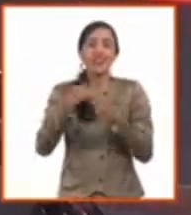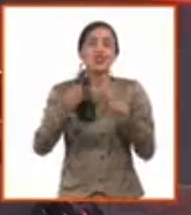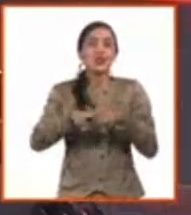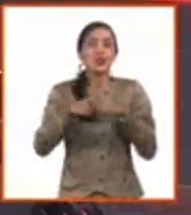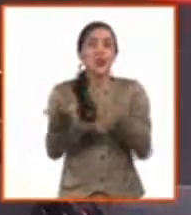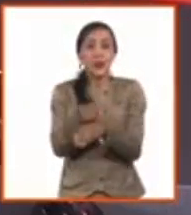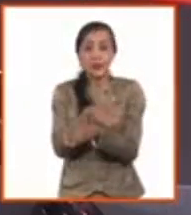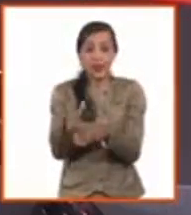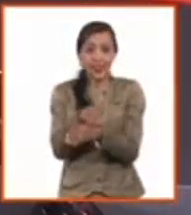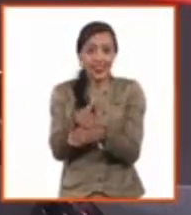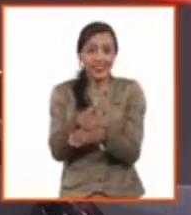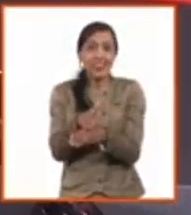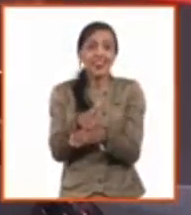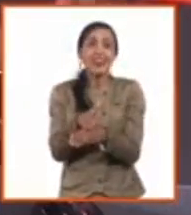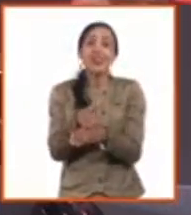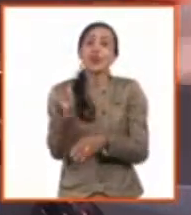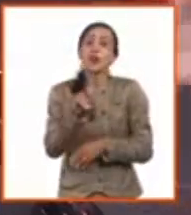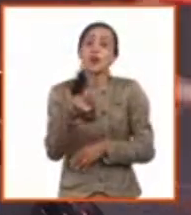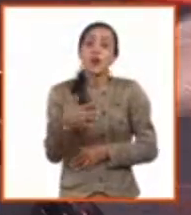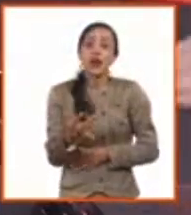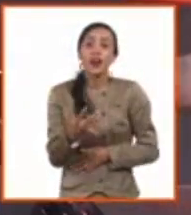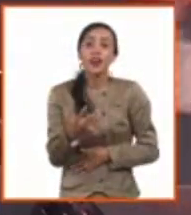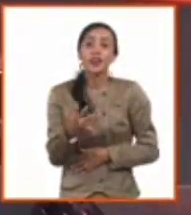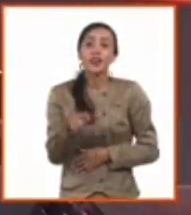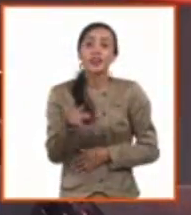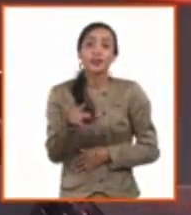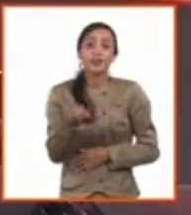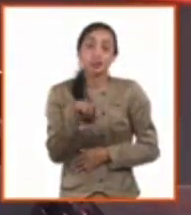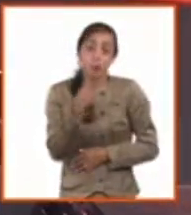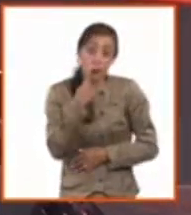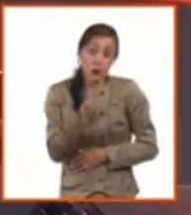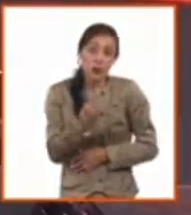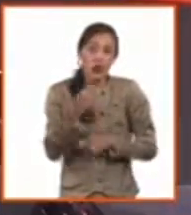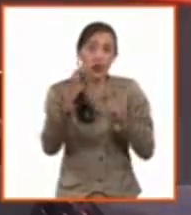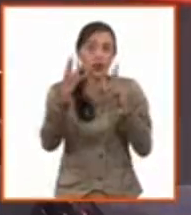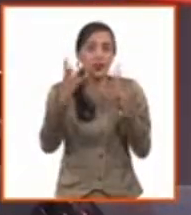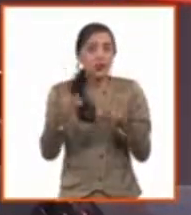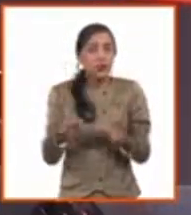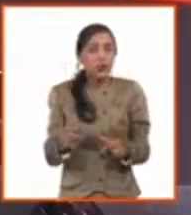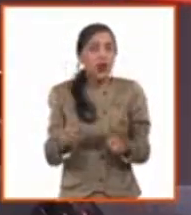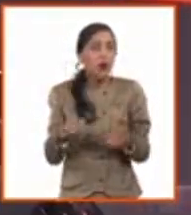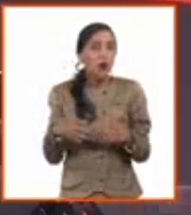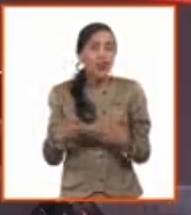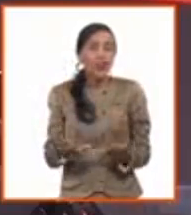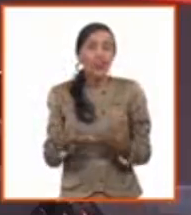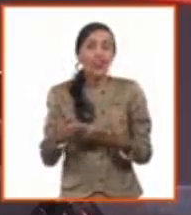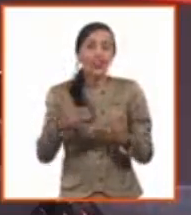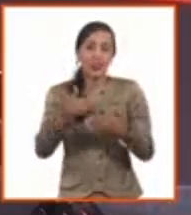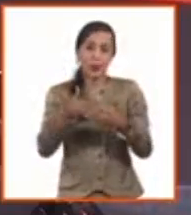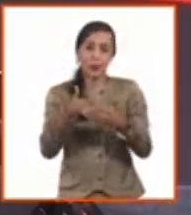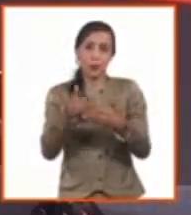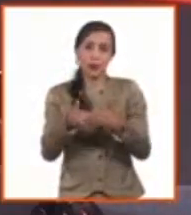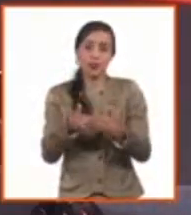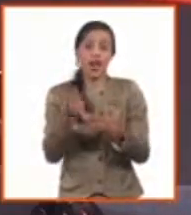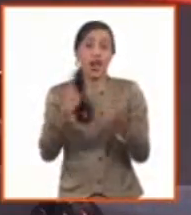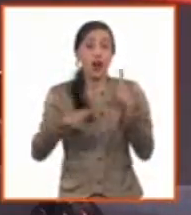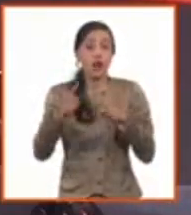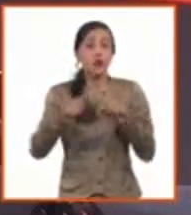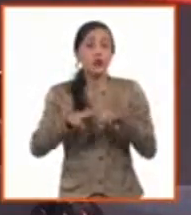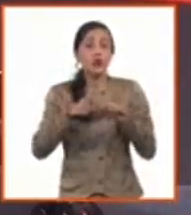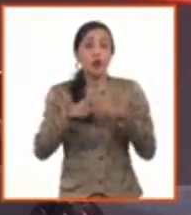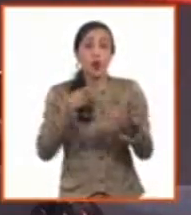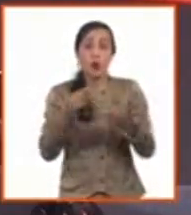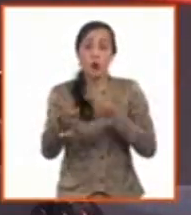integran soluciones de diferentes naturaleza y que han sido serán el resultado de la industria hay